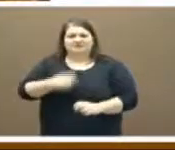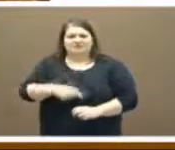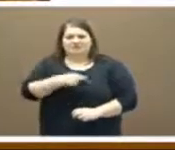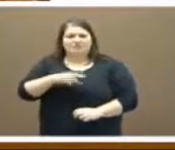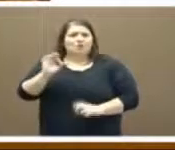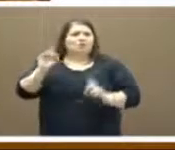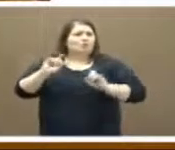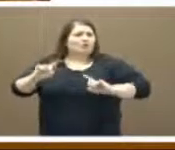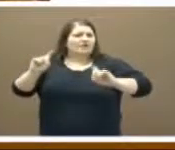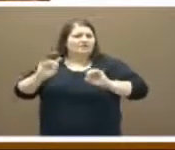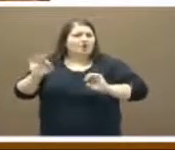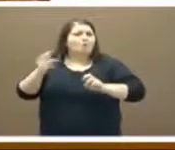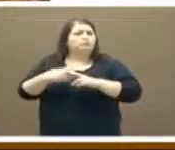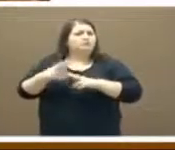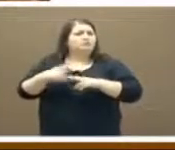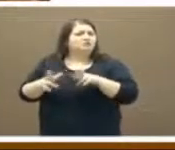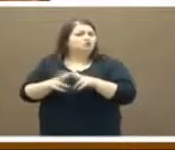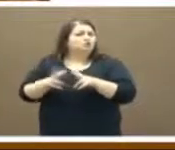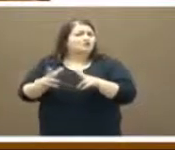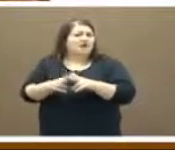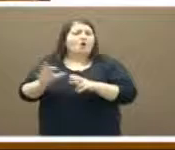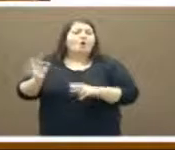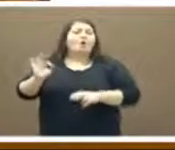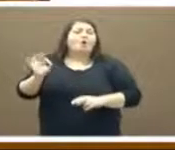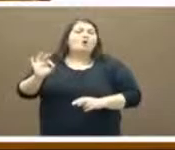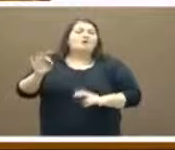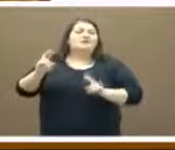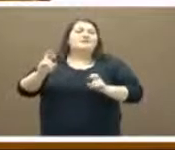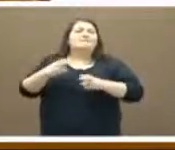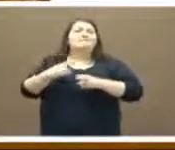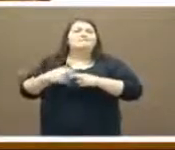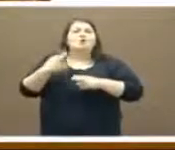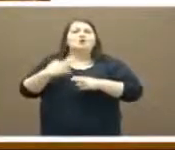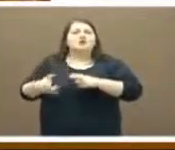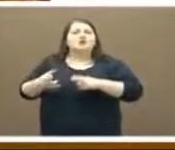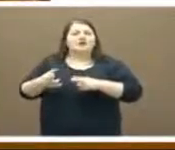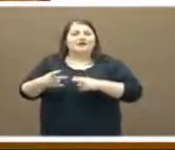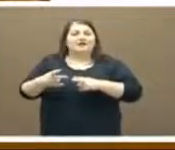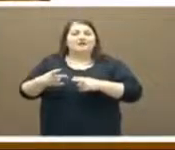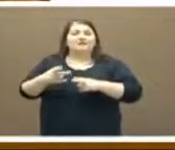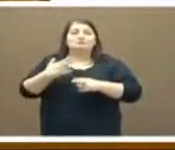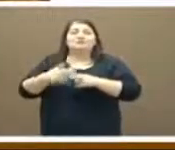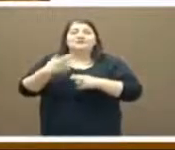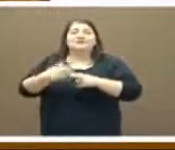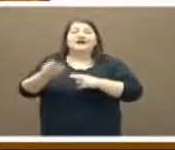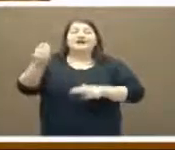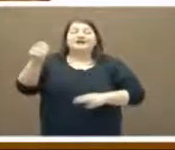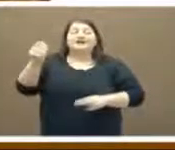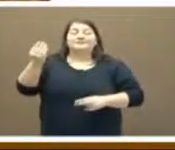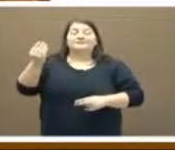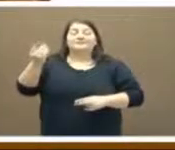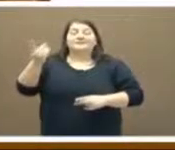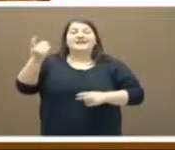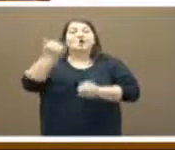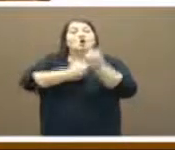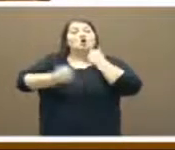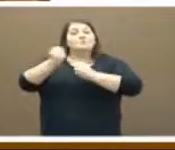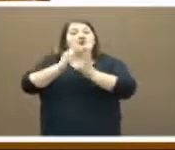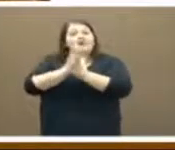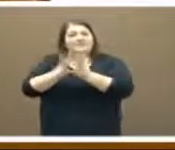en educación, ni en políticas sociales, ni en las políticas de incentivación de la